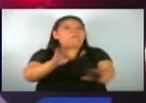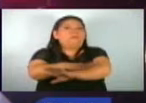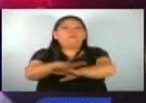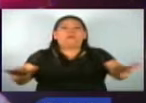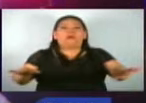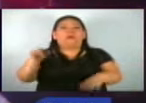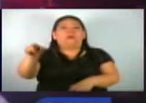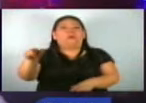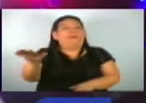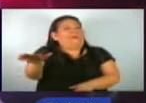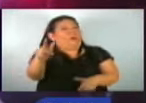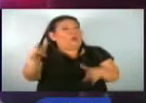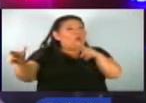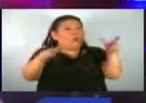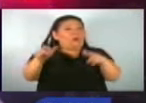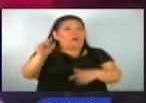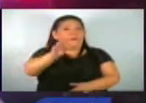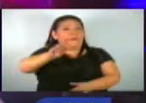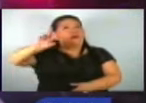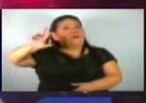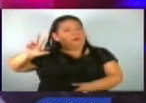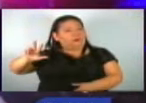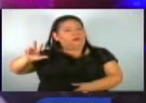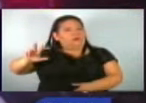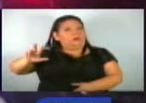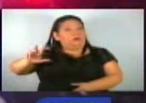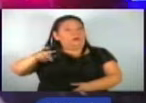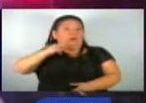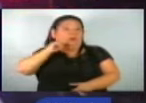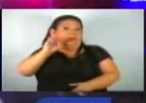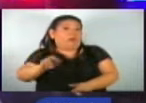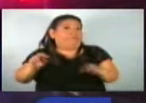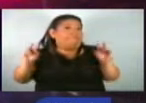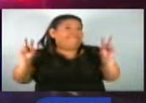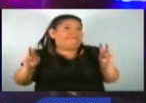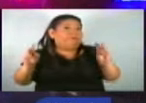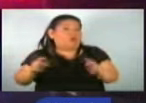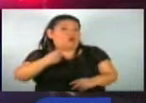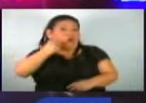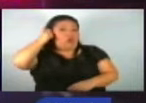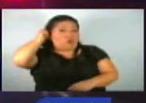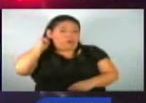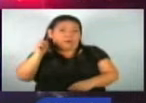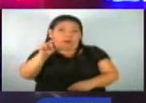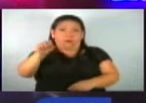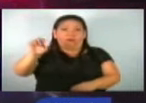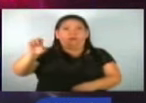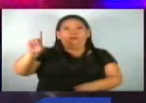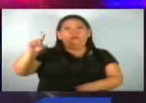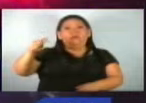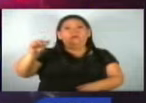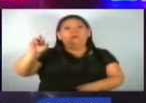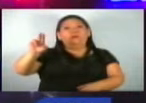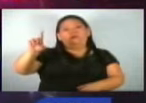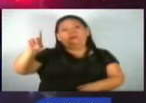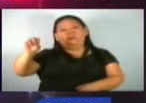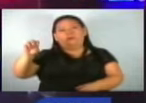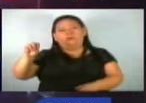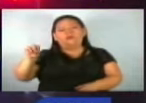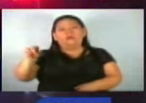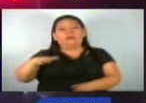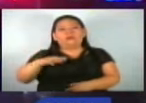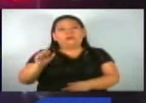tiene 23 años, ¿verdad? Lo que se maneja que su nombre es Edgardo, ¿verdad? ¿Es fatal el accidente? Sí, la